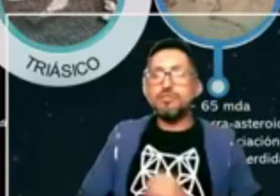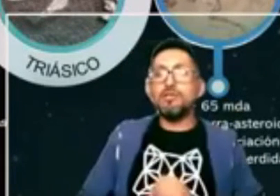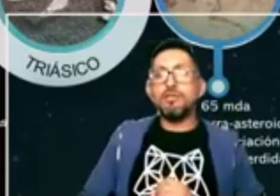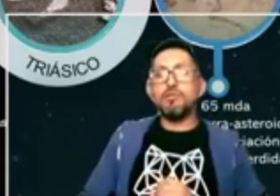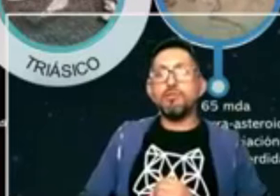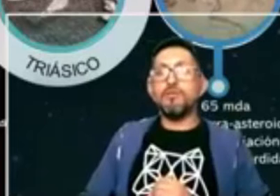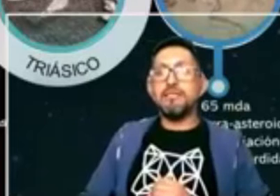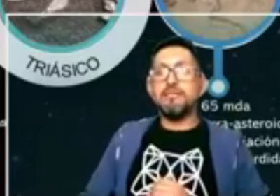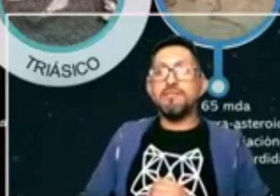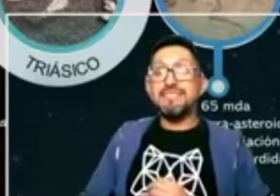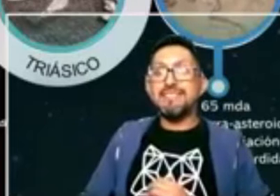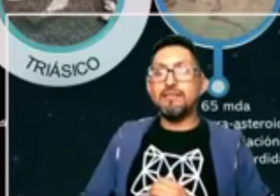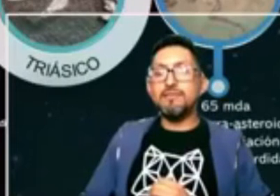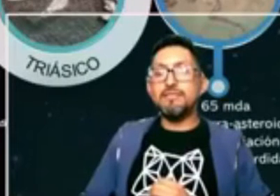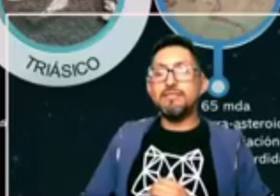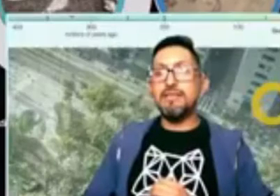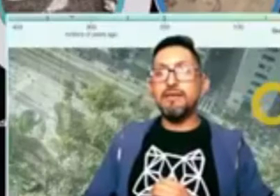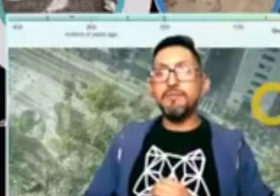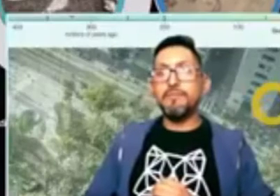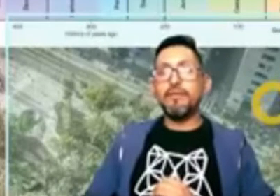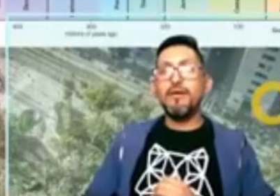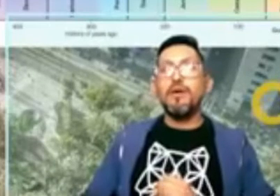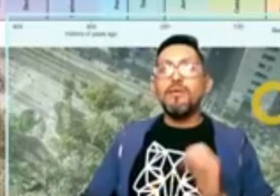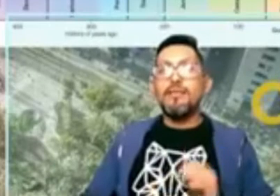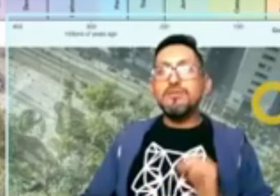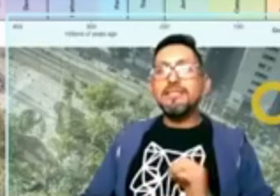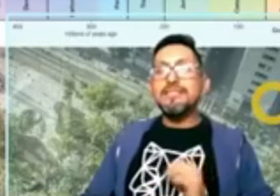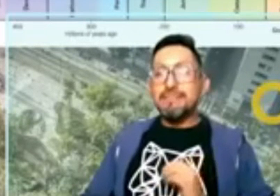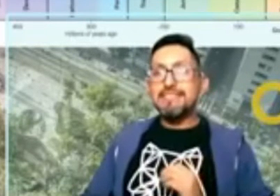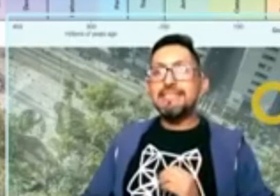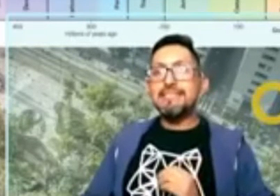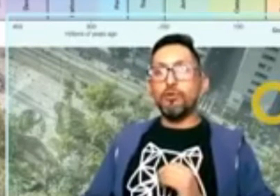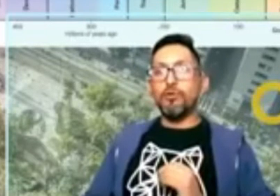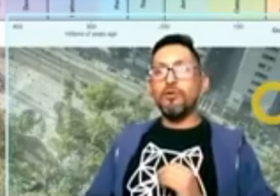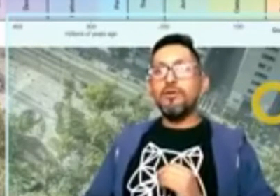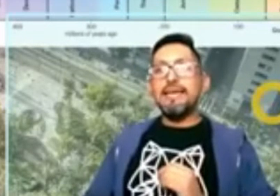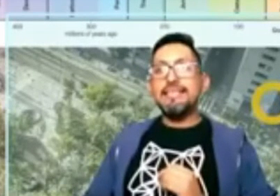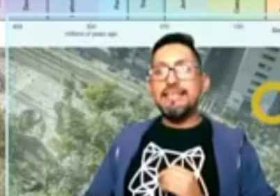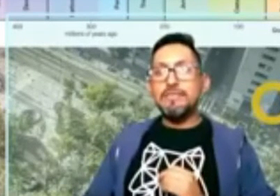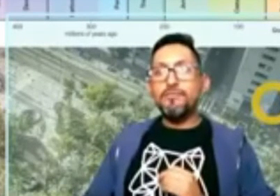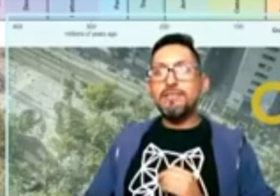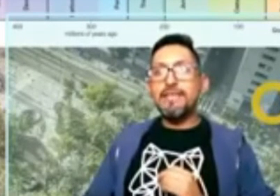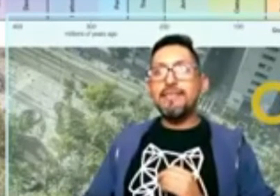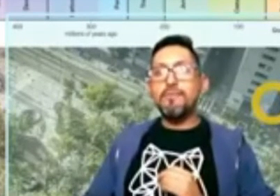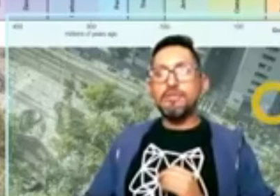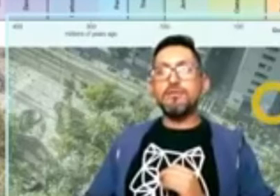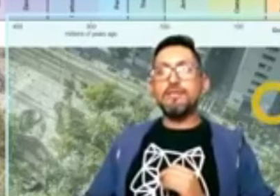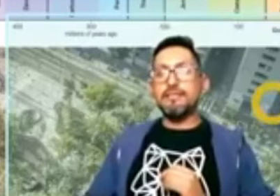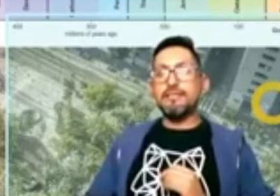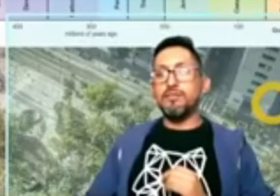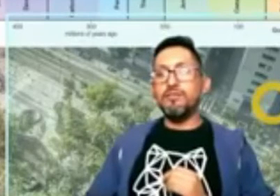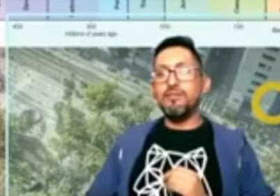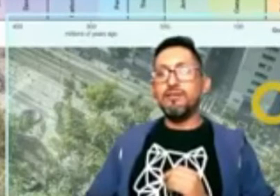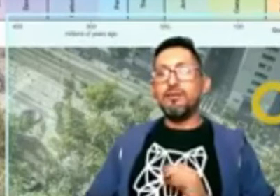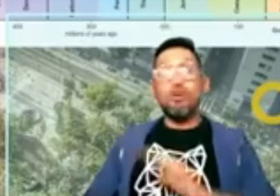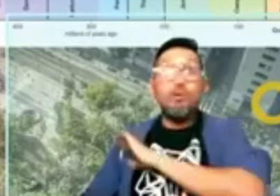del 80% de las especies que hasta entonces había. Una de las cosas interesantes que ocurrió es que después de cada proceso de